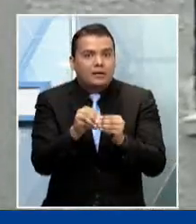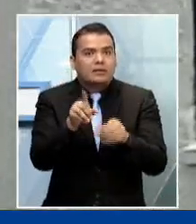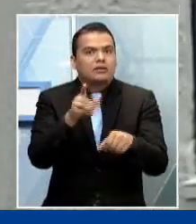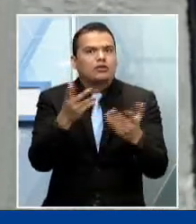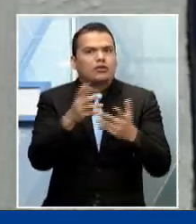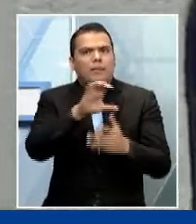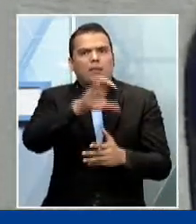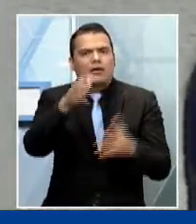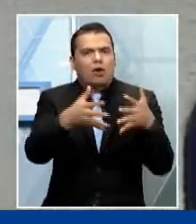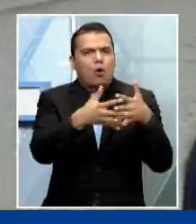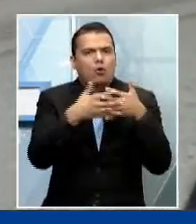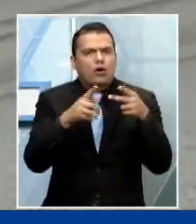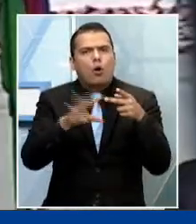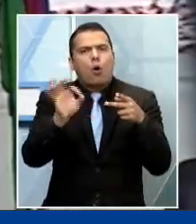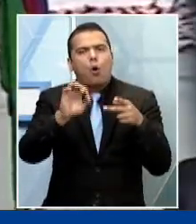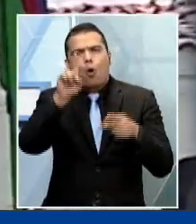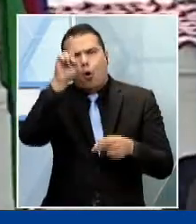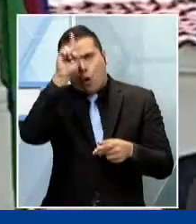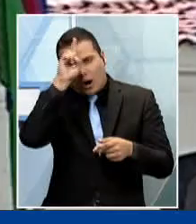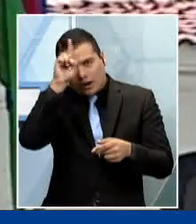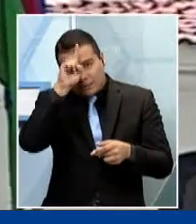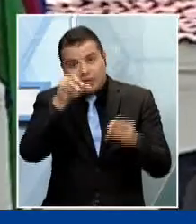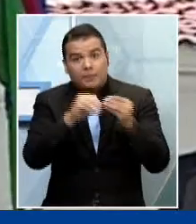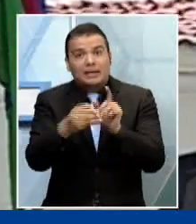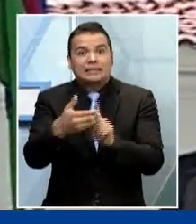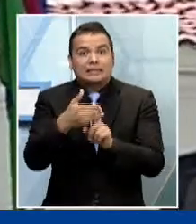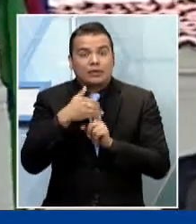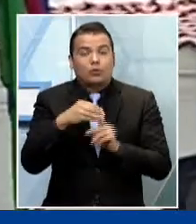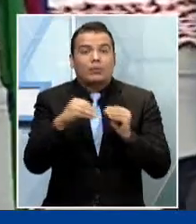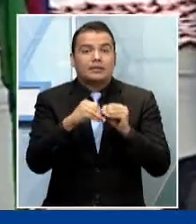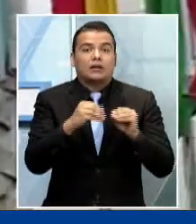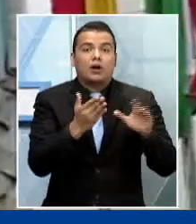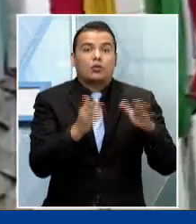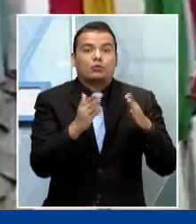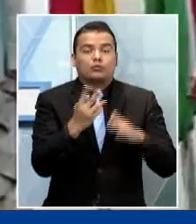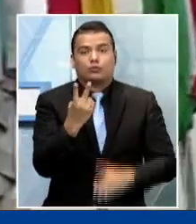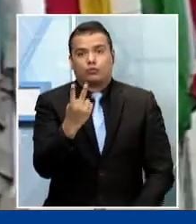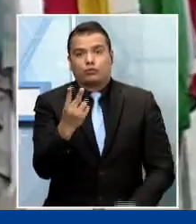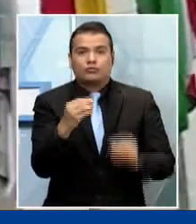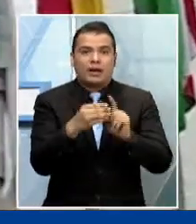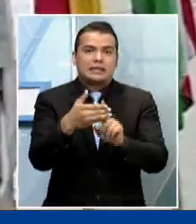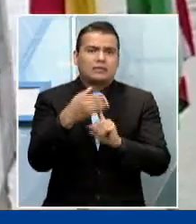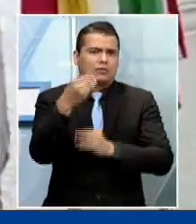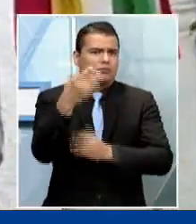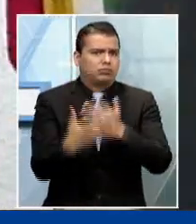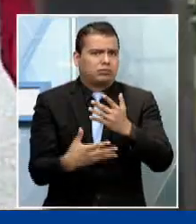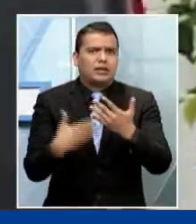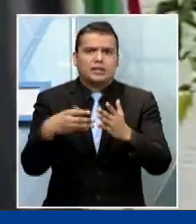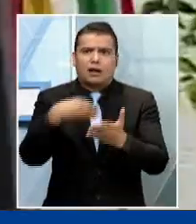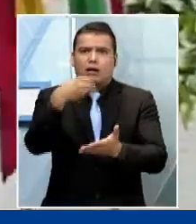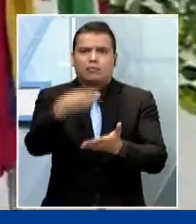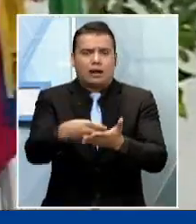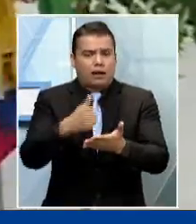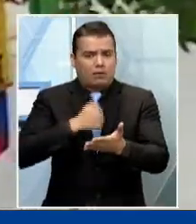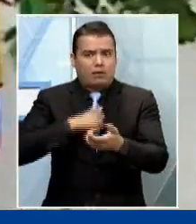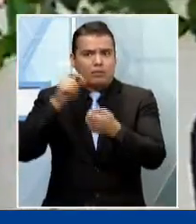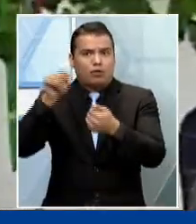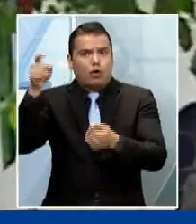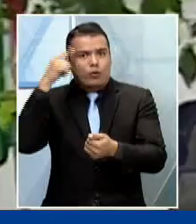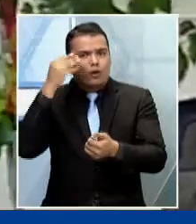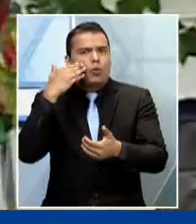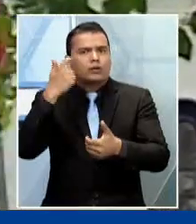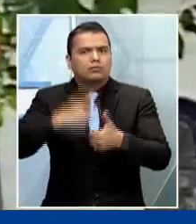pasantía, sostenimiento mensual, 2 cursos, seguro de viajes y gastos consulares. El plazo máximo